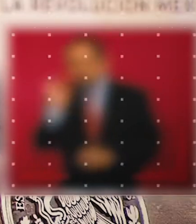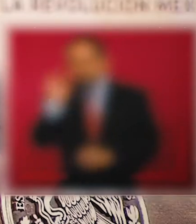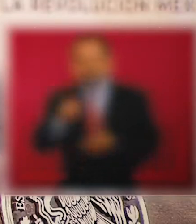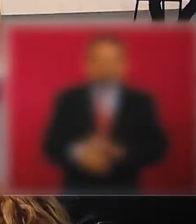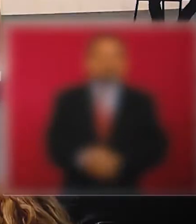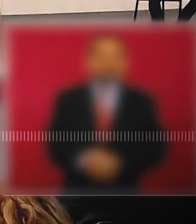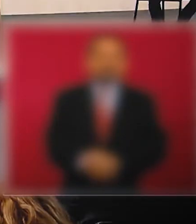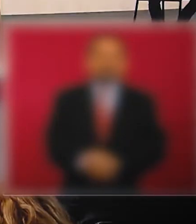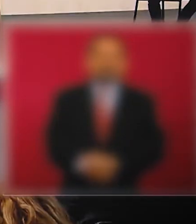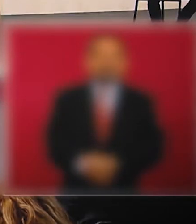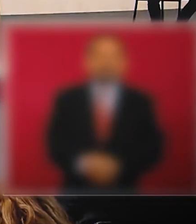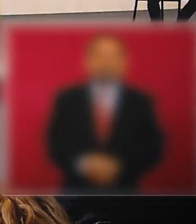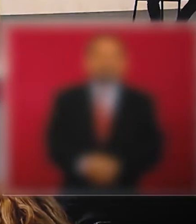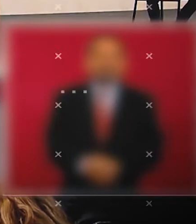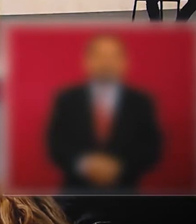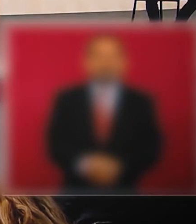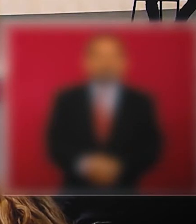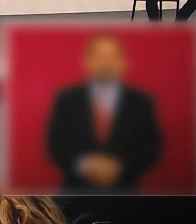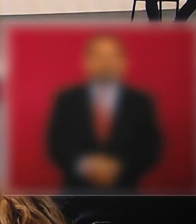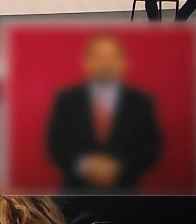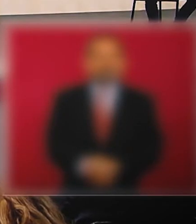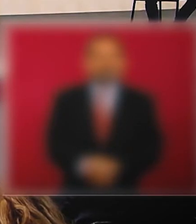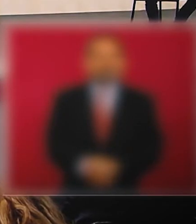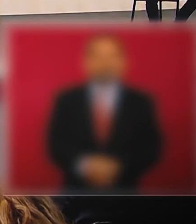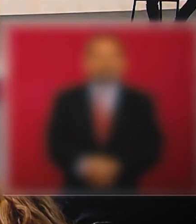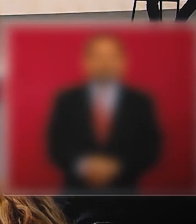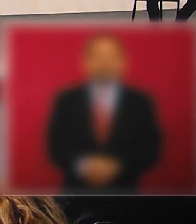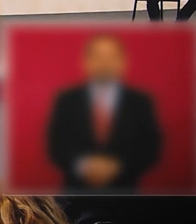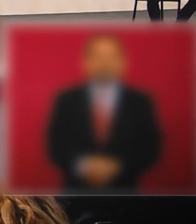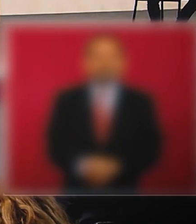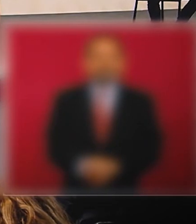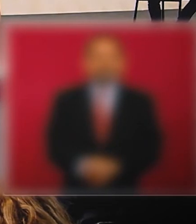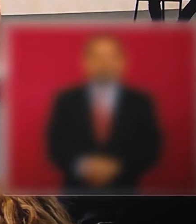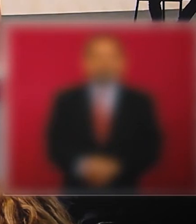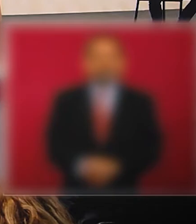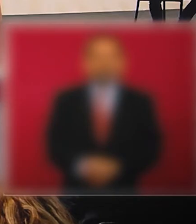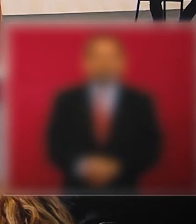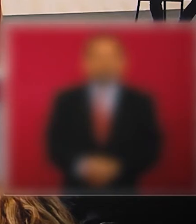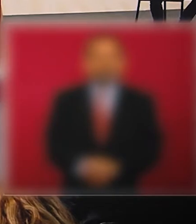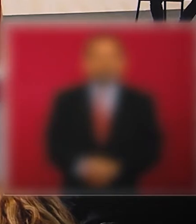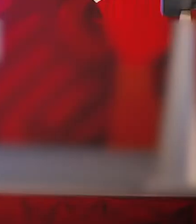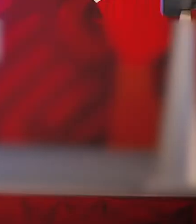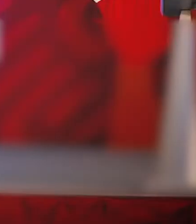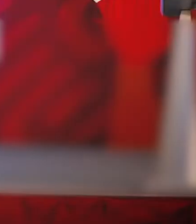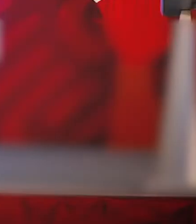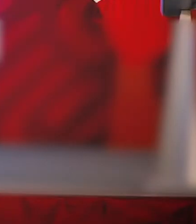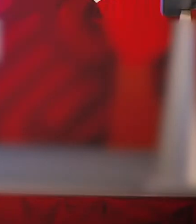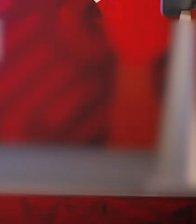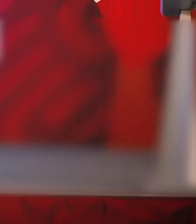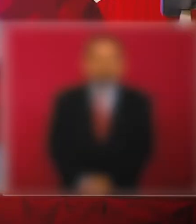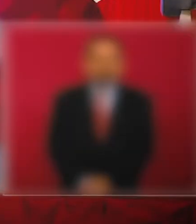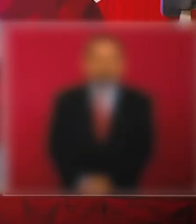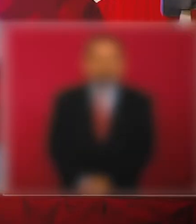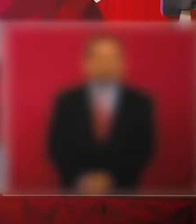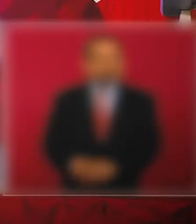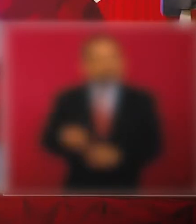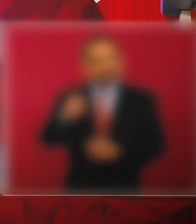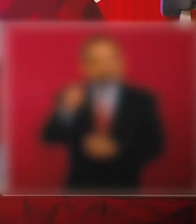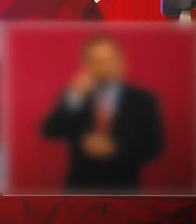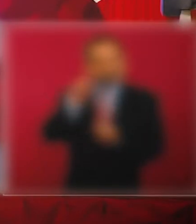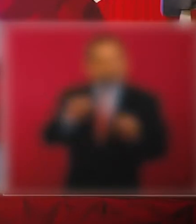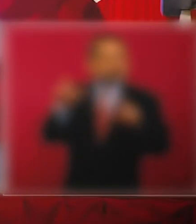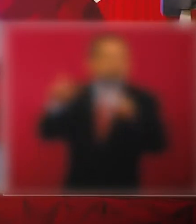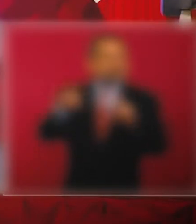el continente a los históricos desencuentros que los separan la compleja puesta frente a prácticas intervencionistas que aún